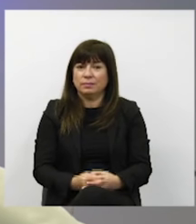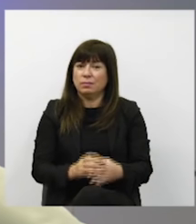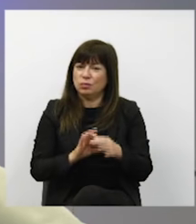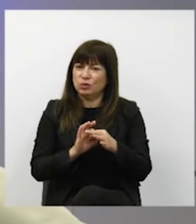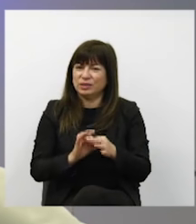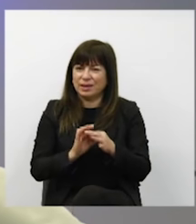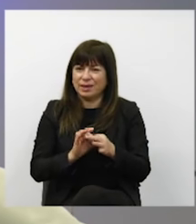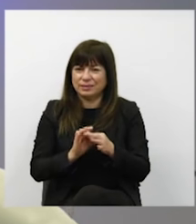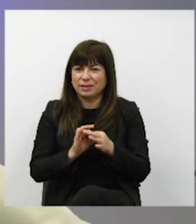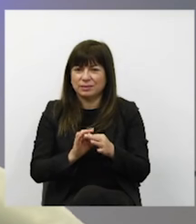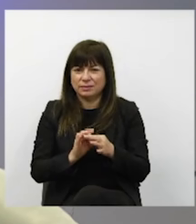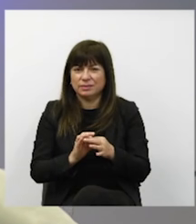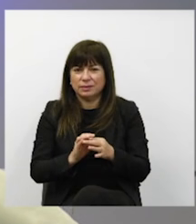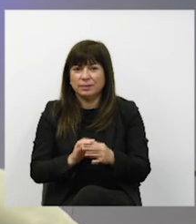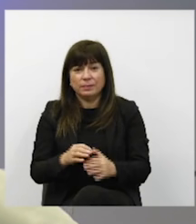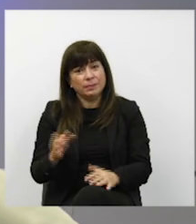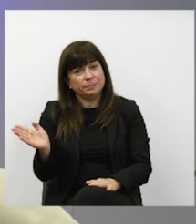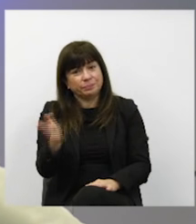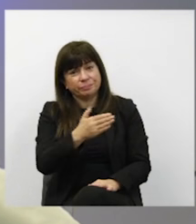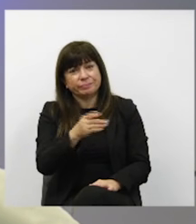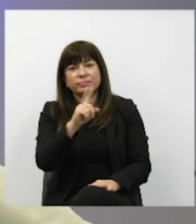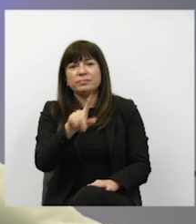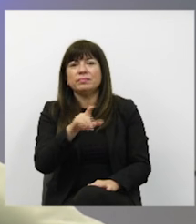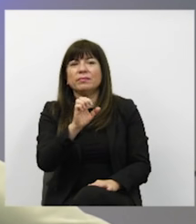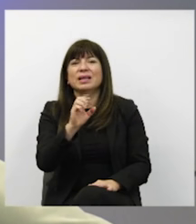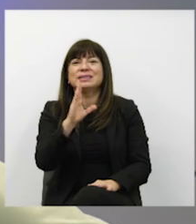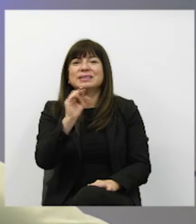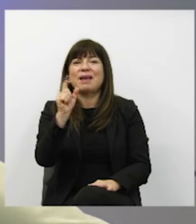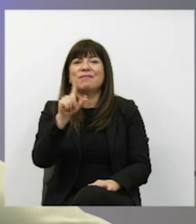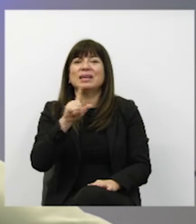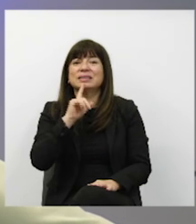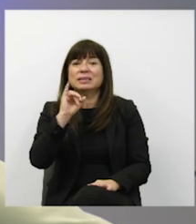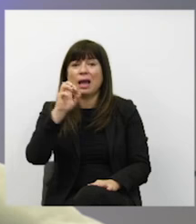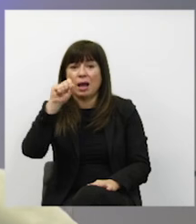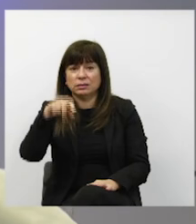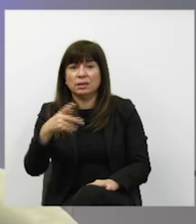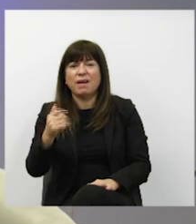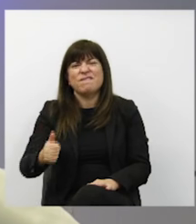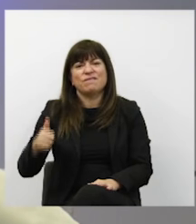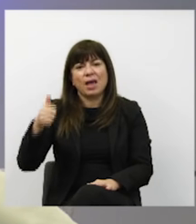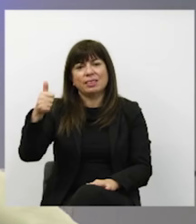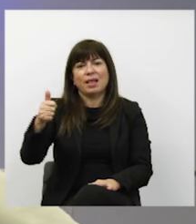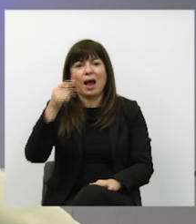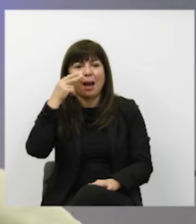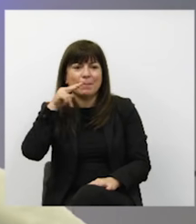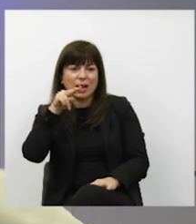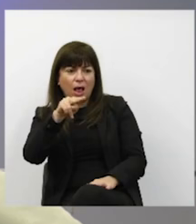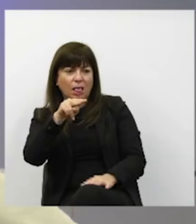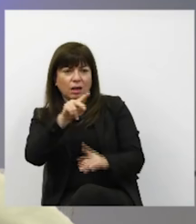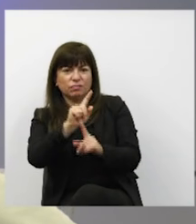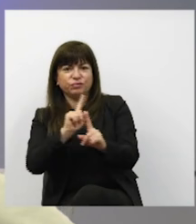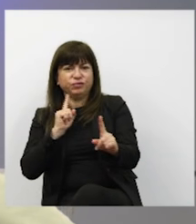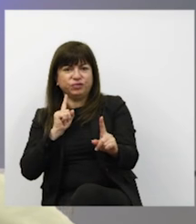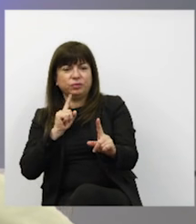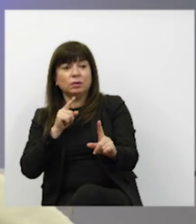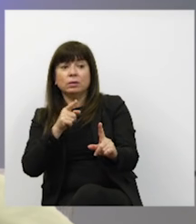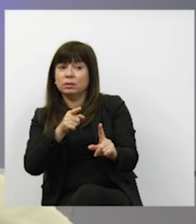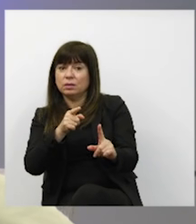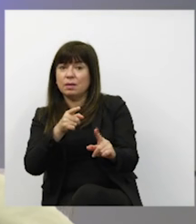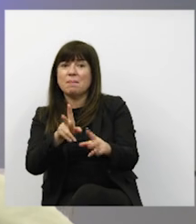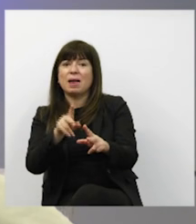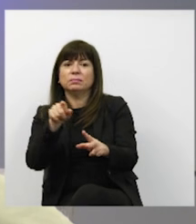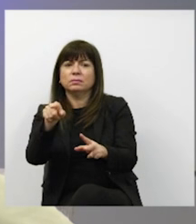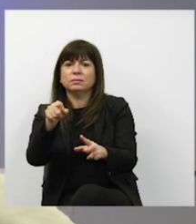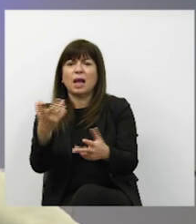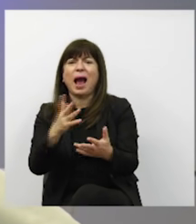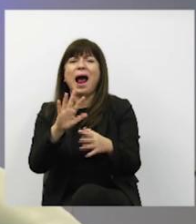Muchas gracias, Matías. Y pasando a ti, Sebastián, con la ventaja de la mirada un poquito más distante, te